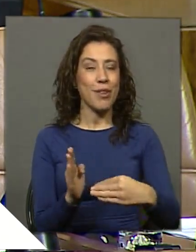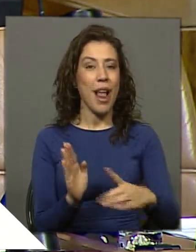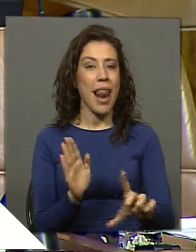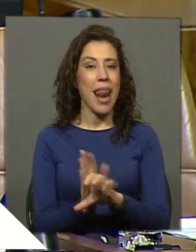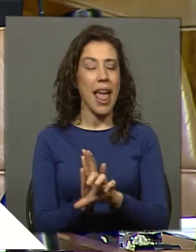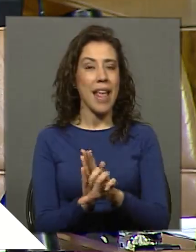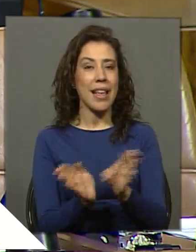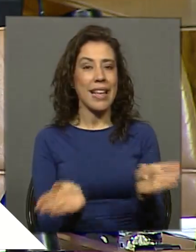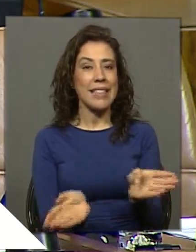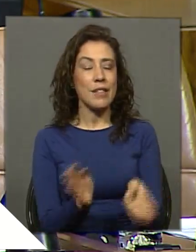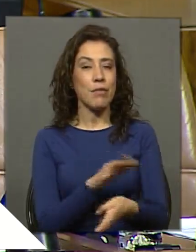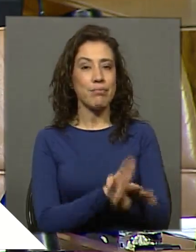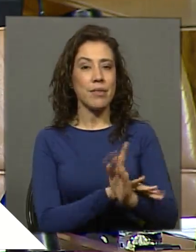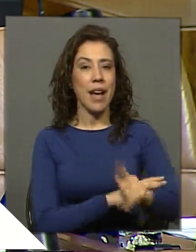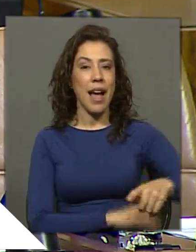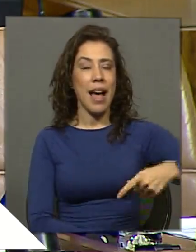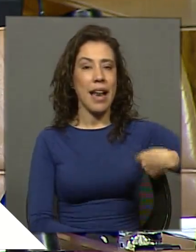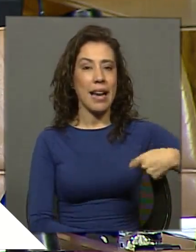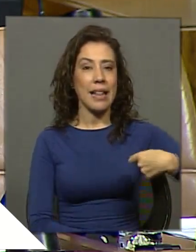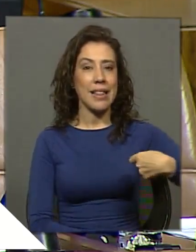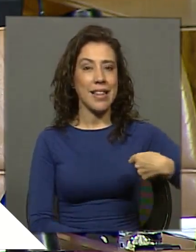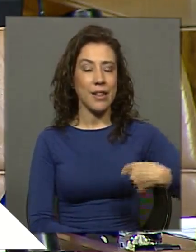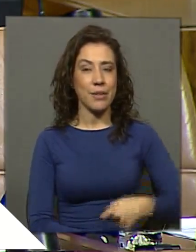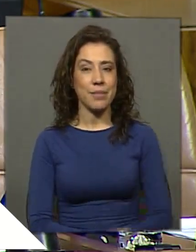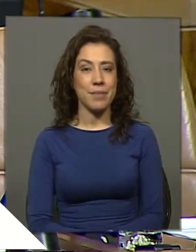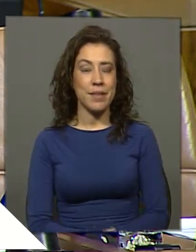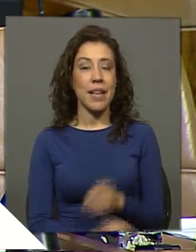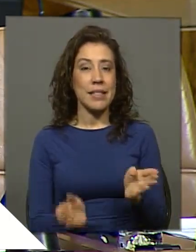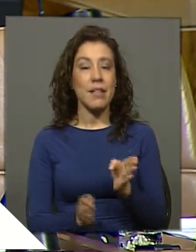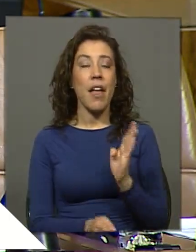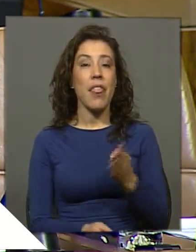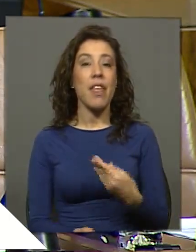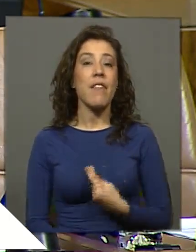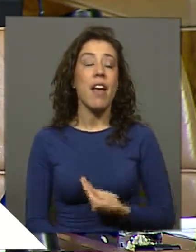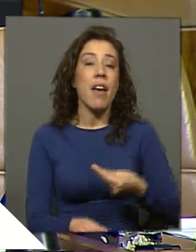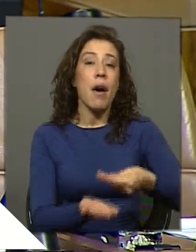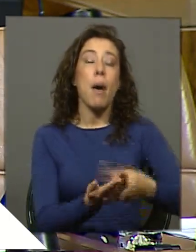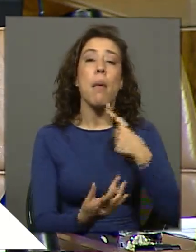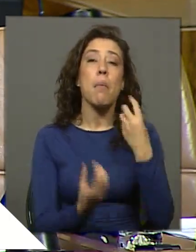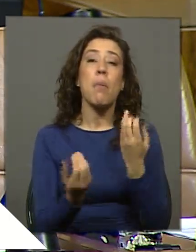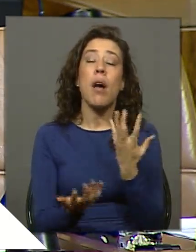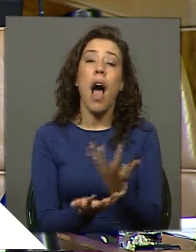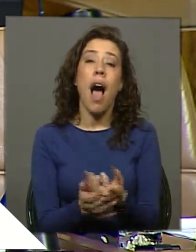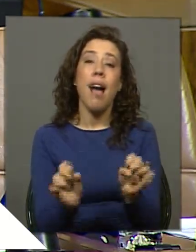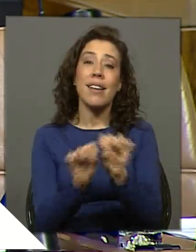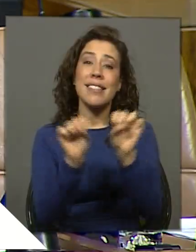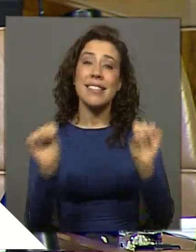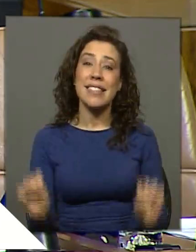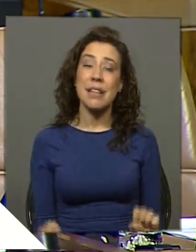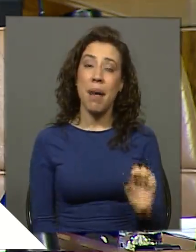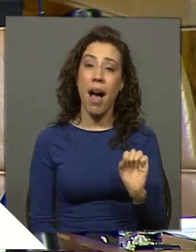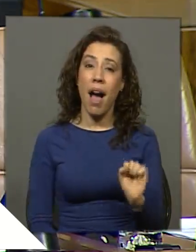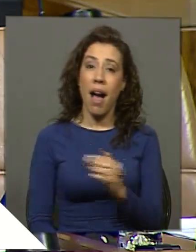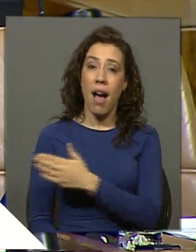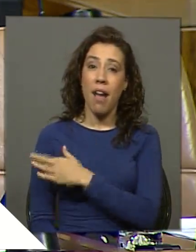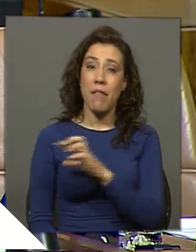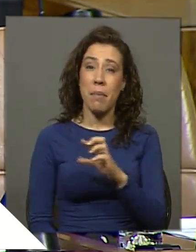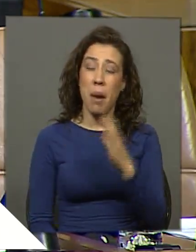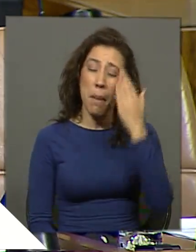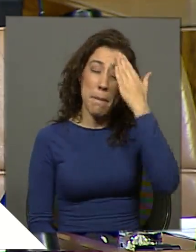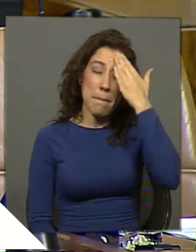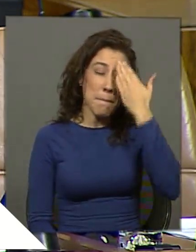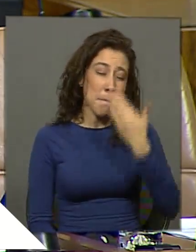incentivo al retiro estos incentivos hay que darlos precisamente porque tenemos un sistema previsional tremendamente